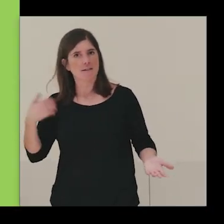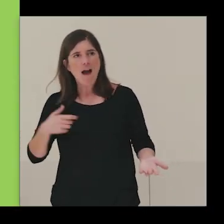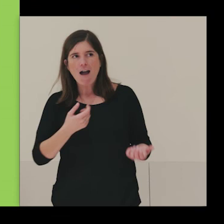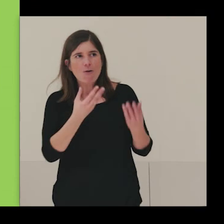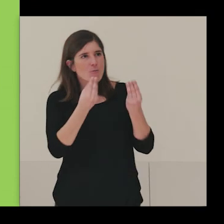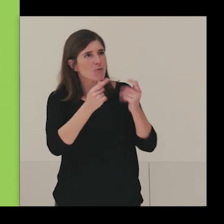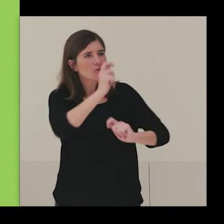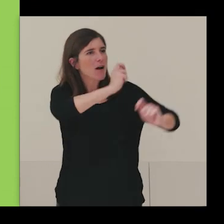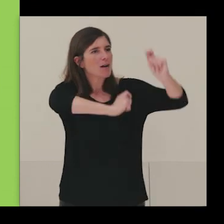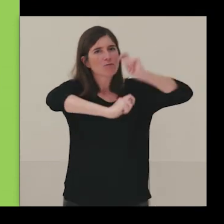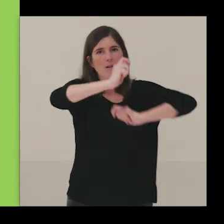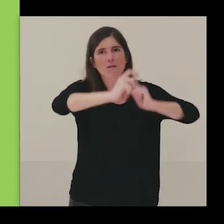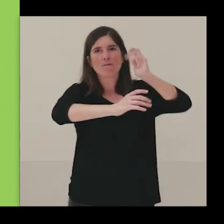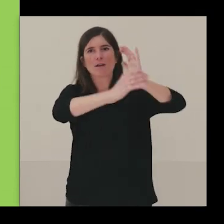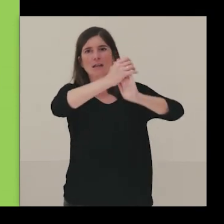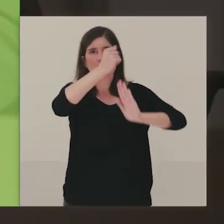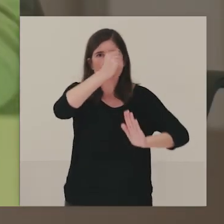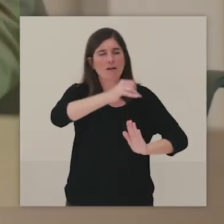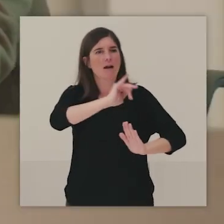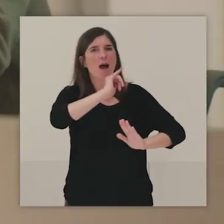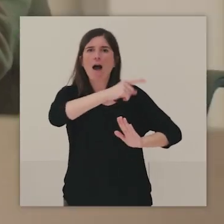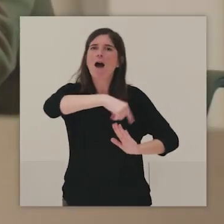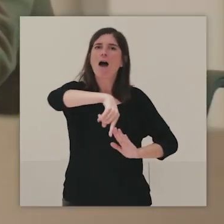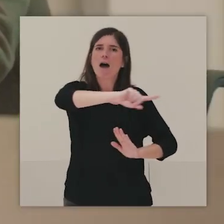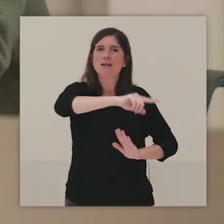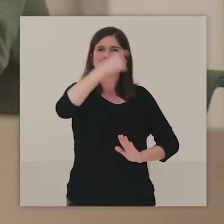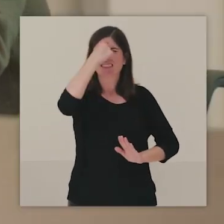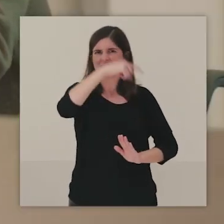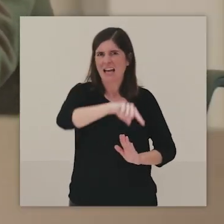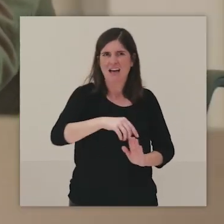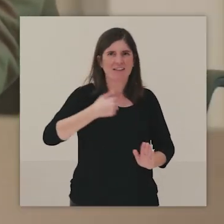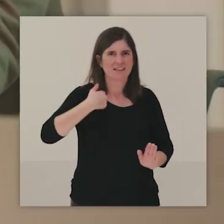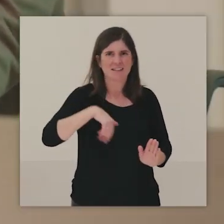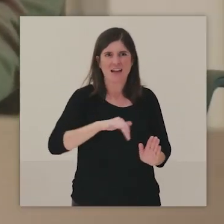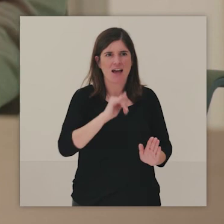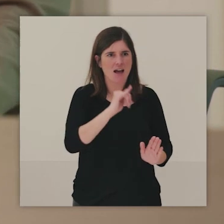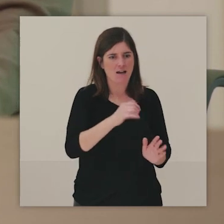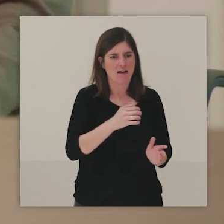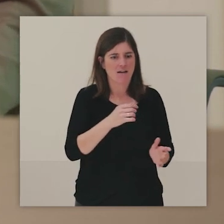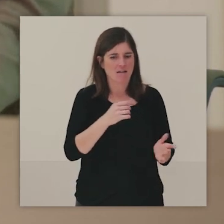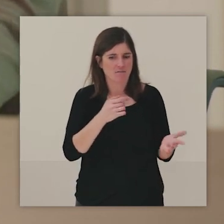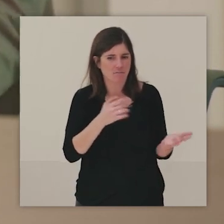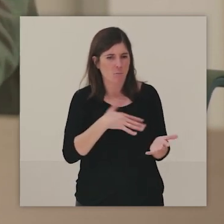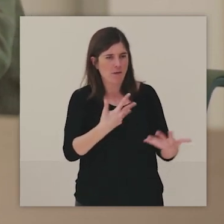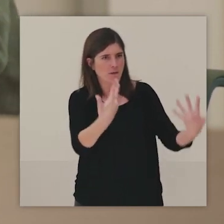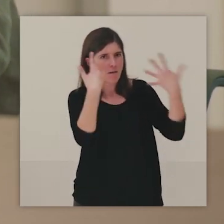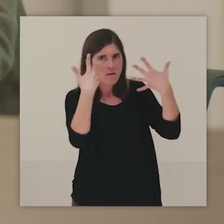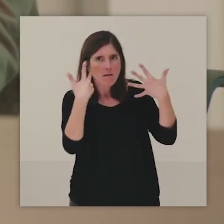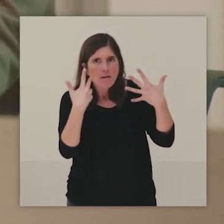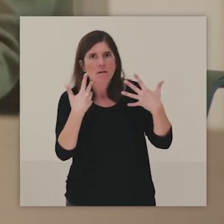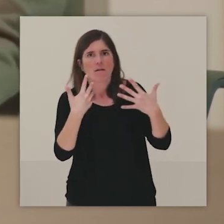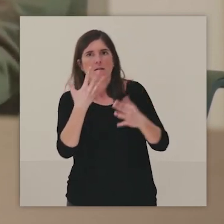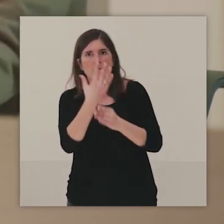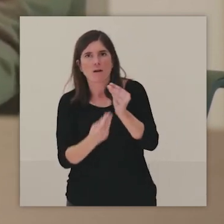Hablen con quien tienen ya experiencia. No les van a ocultar secretos, se lo van a contar y con detalles y les dirán los errores que han cometido para que